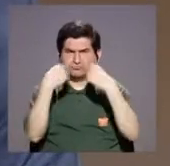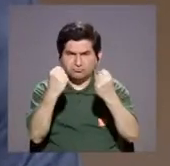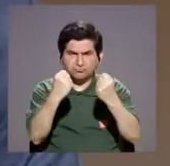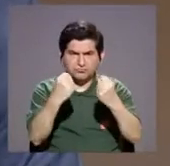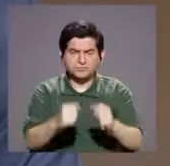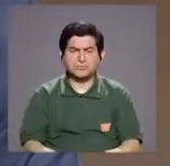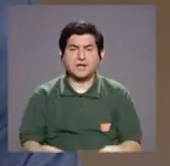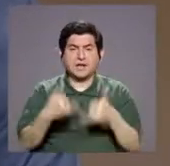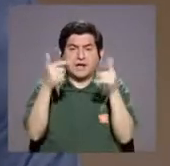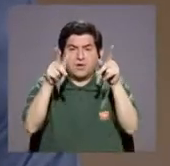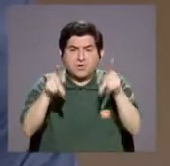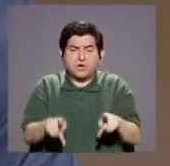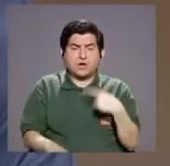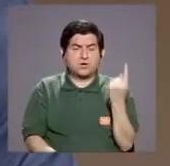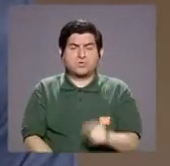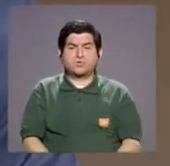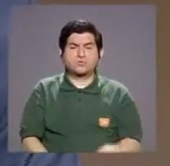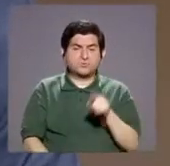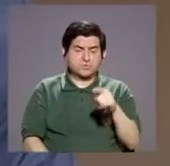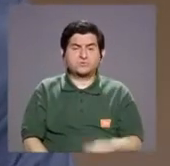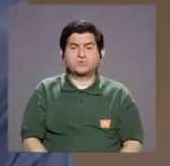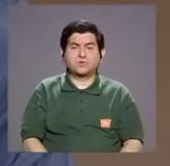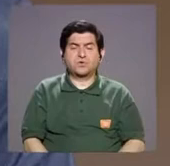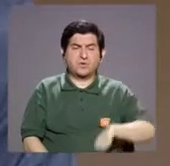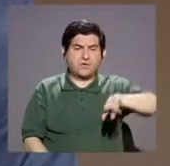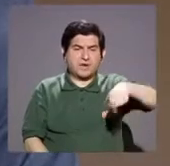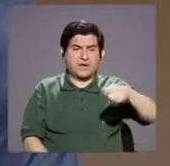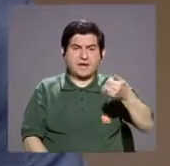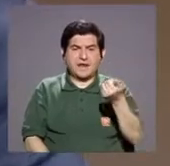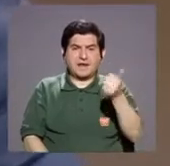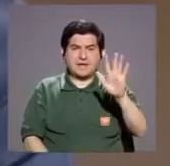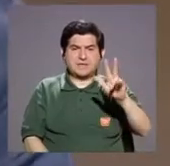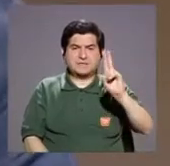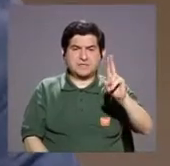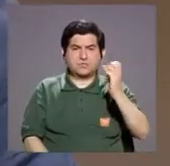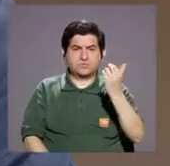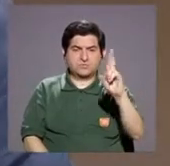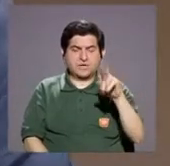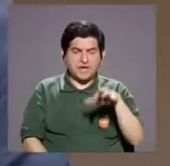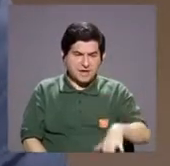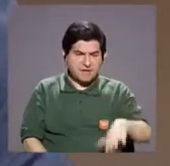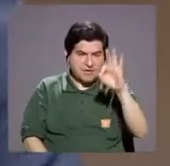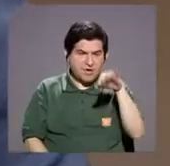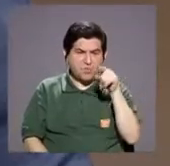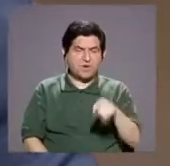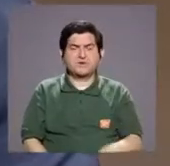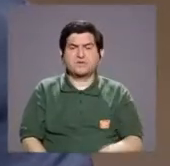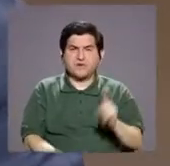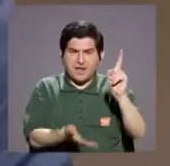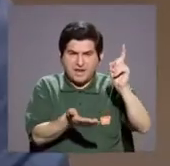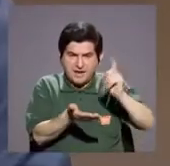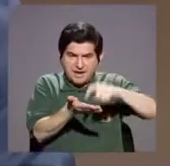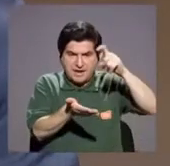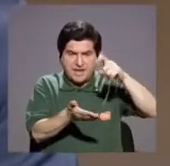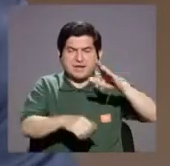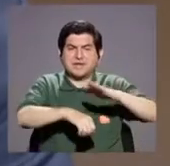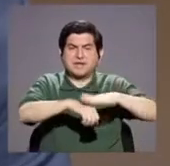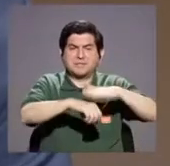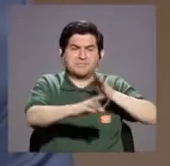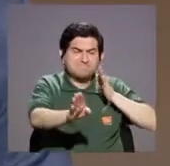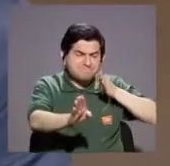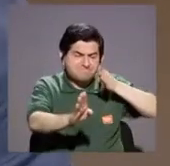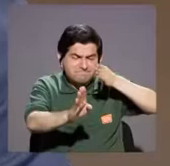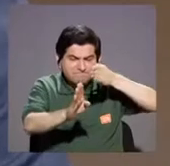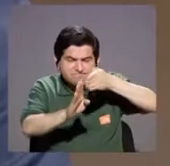donde ahora la gente con solamente que a pongo el canal 15 universidad de costa rica va a poder encontrar el link o el enlace que le lleva directamente